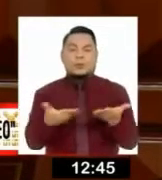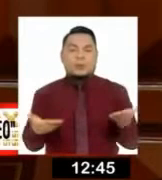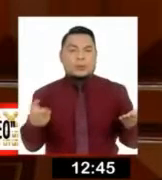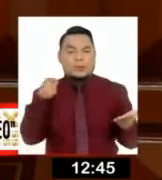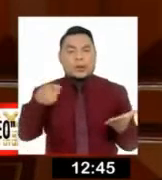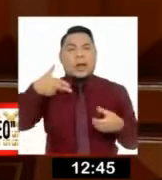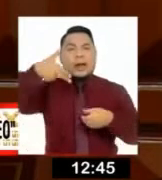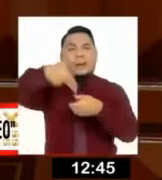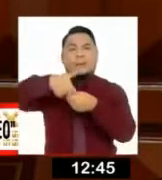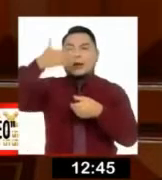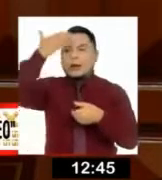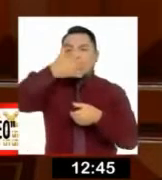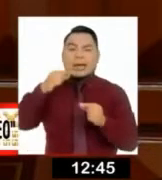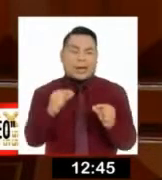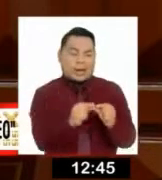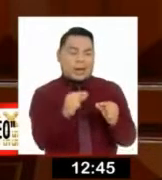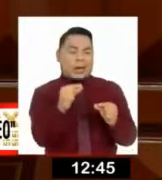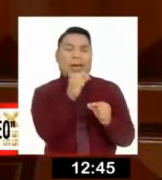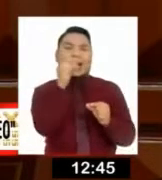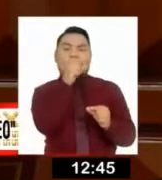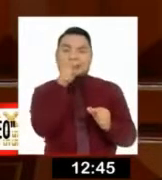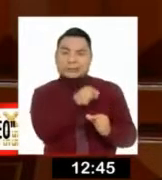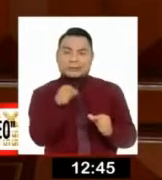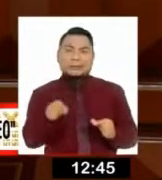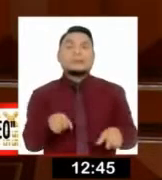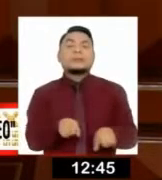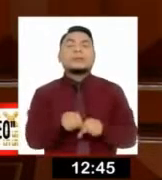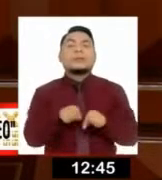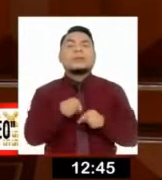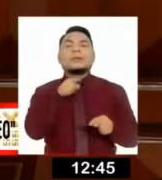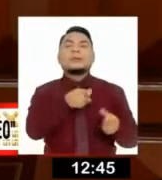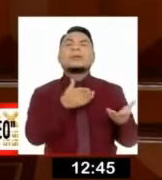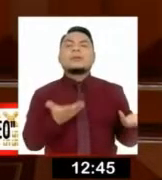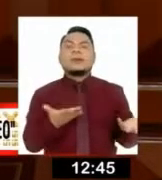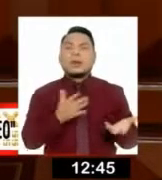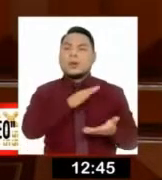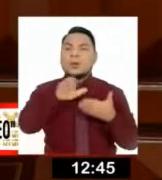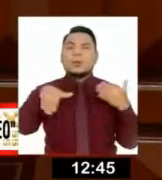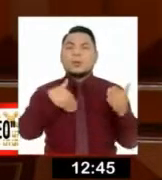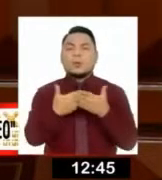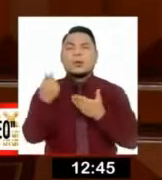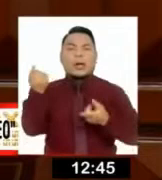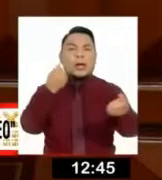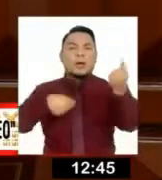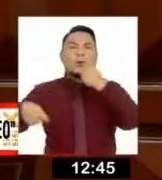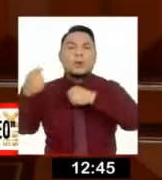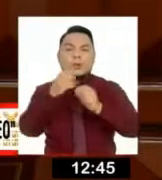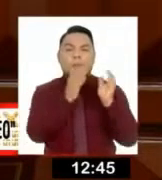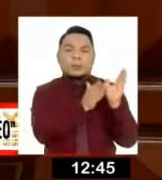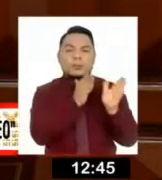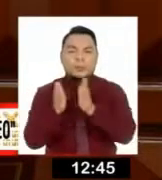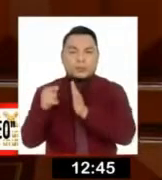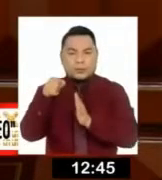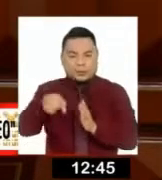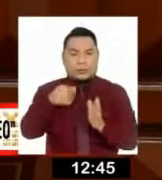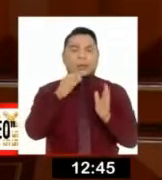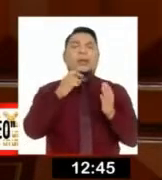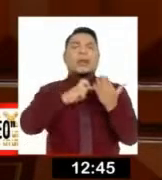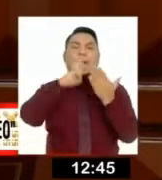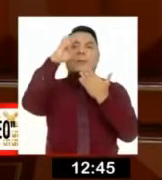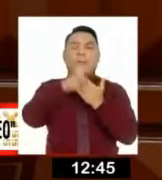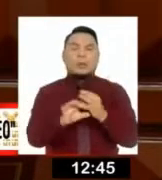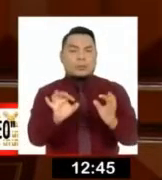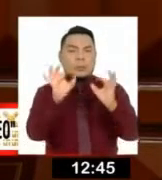yacimientos de petróleo y gas natural, el transporte hacia las refinerías y la comercialización de los derivados.